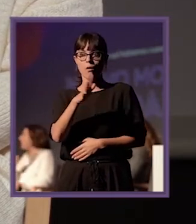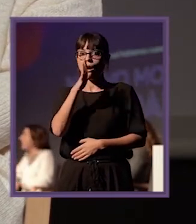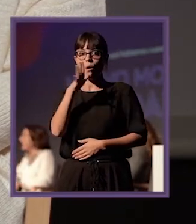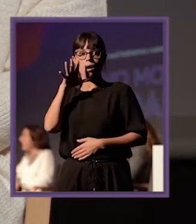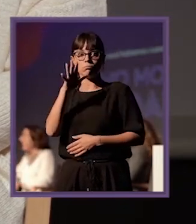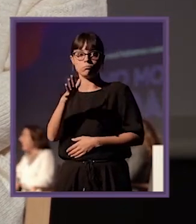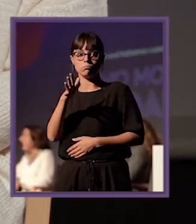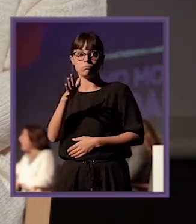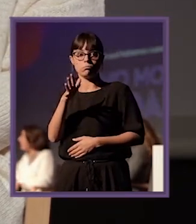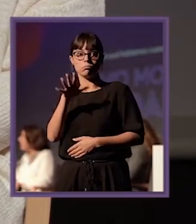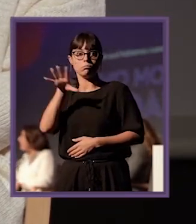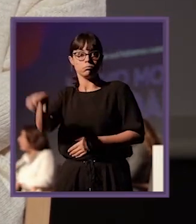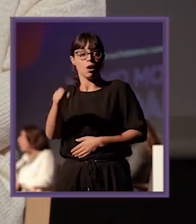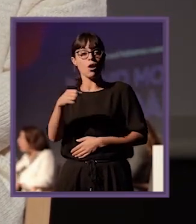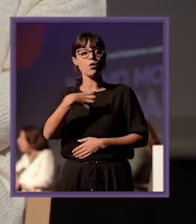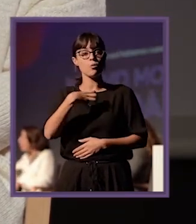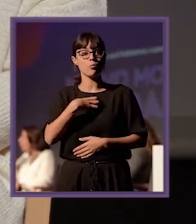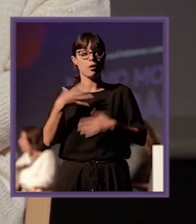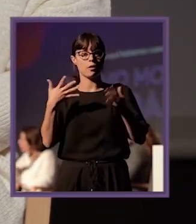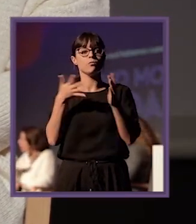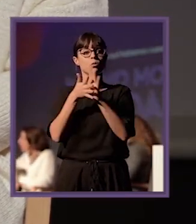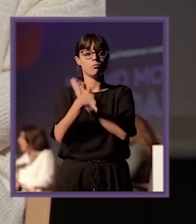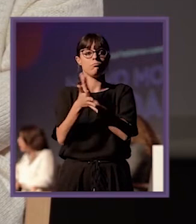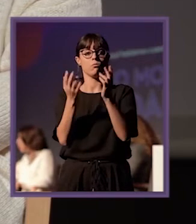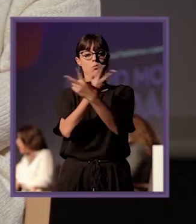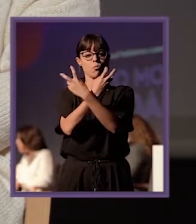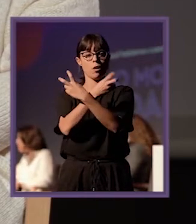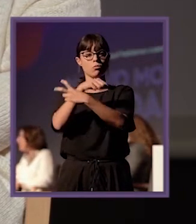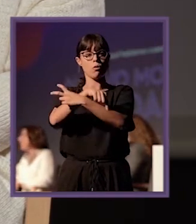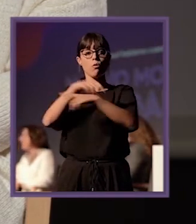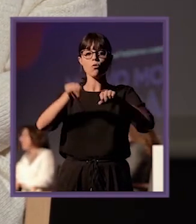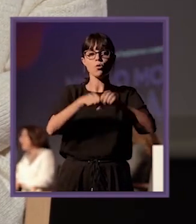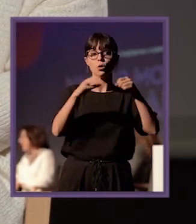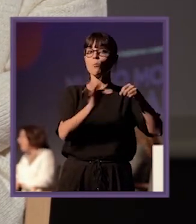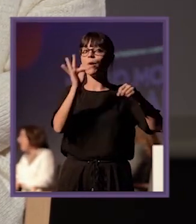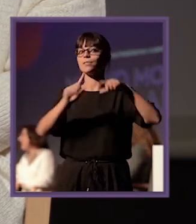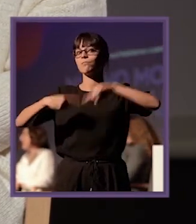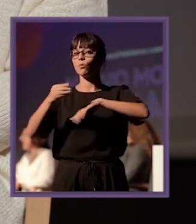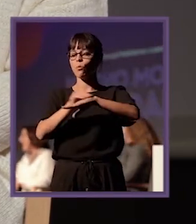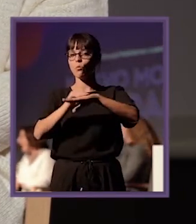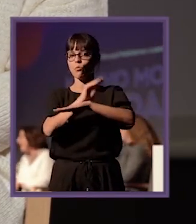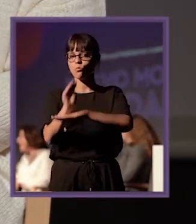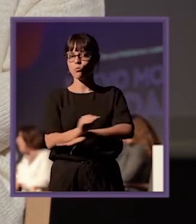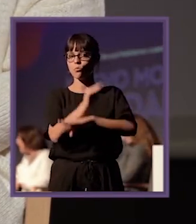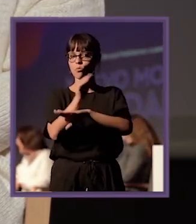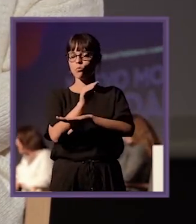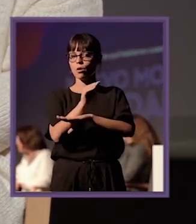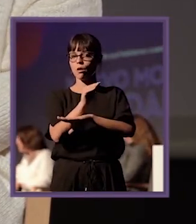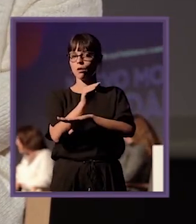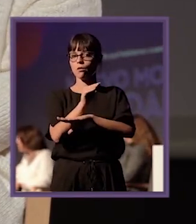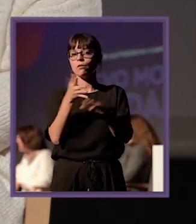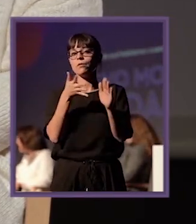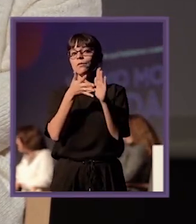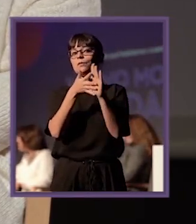para beber. El encontrar un fémur roto, no roto, sino curado, nos habla de que alguien o